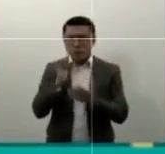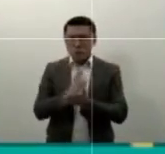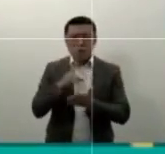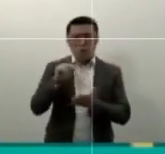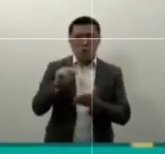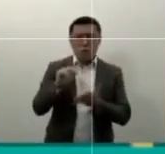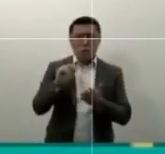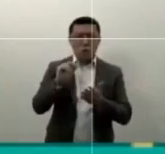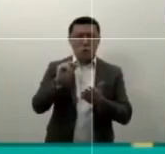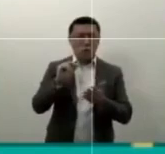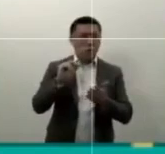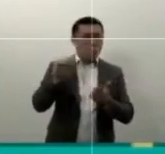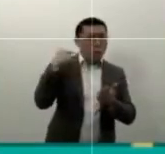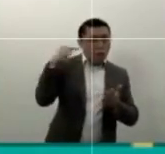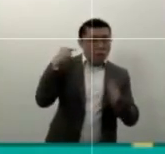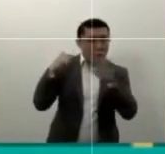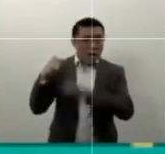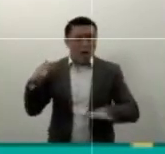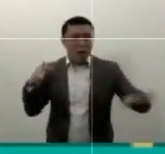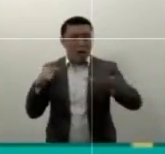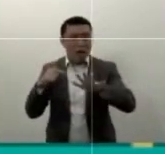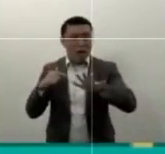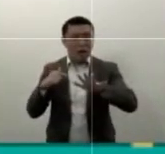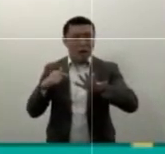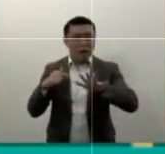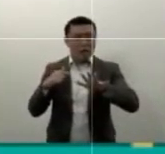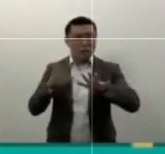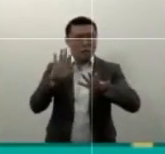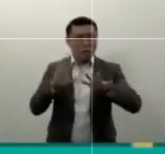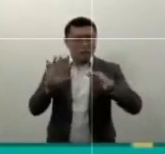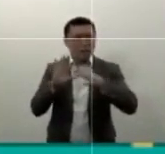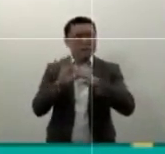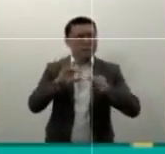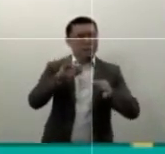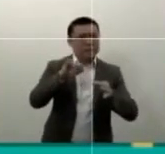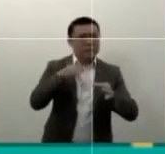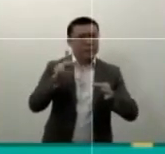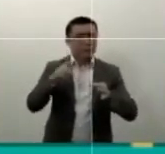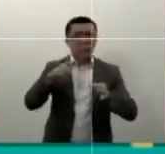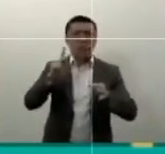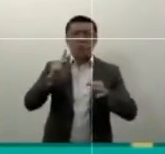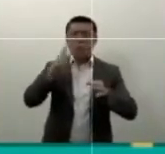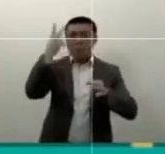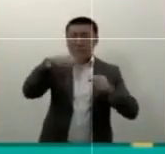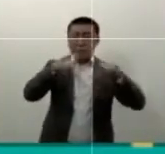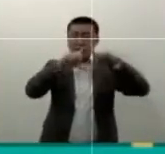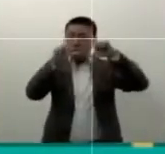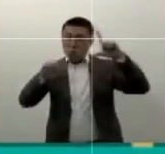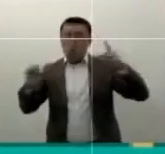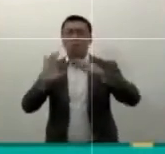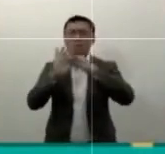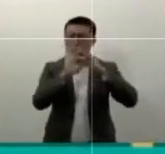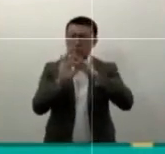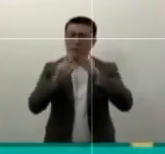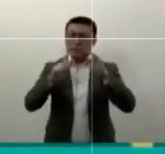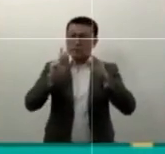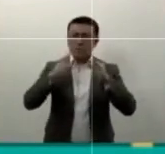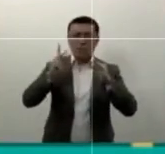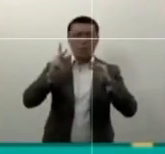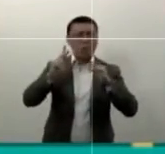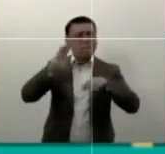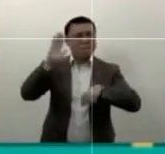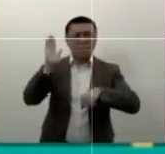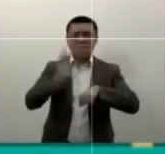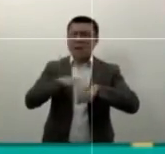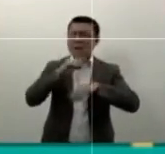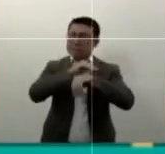sea el referente cultural más importante de Guadalajara. Porque ha dejado de ser de México, aunque sea un orgullo para México. La